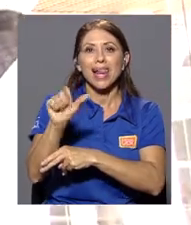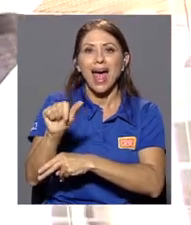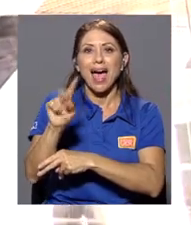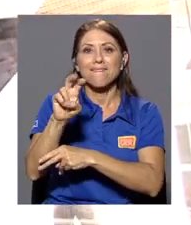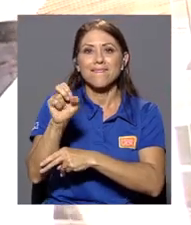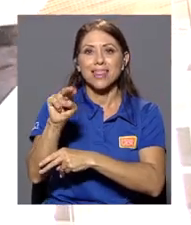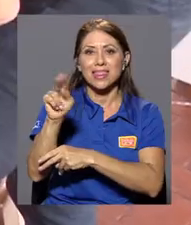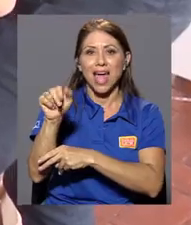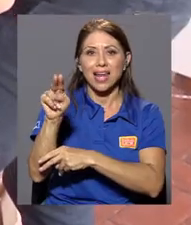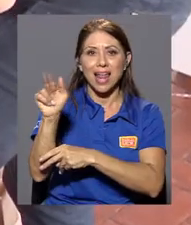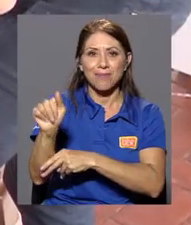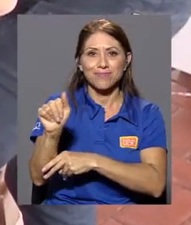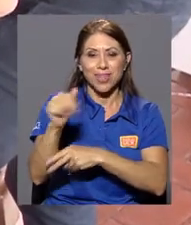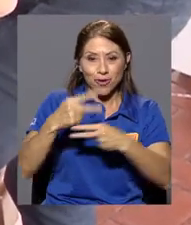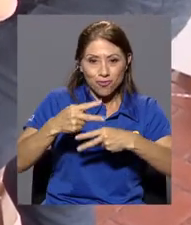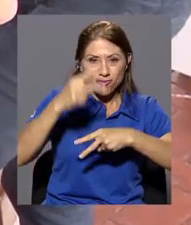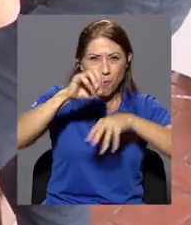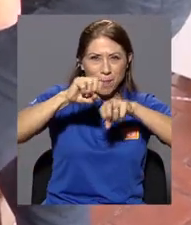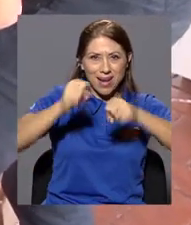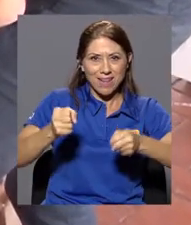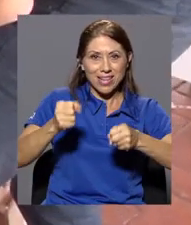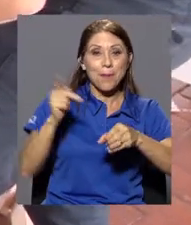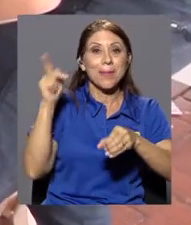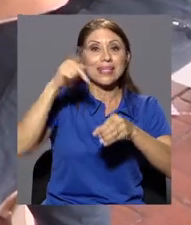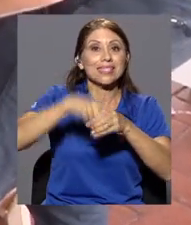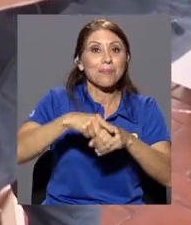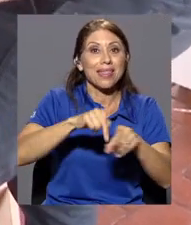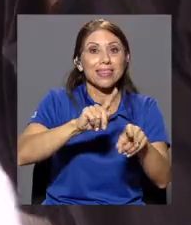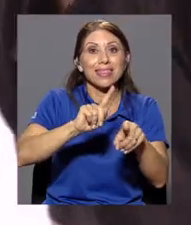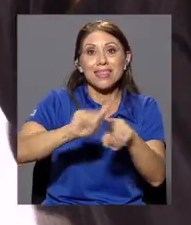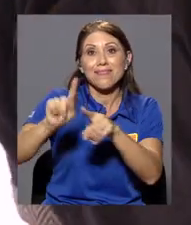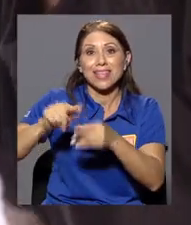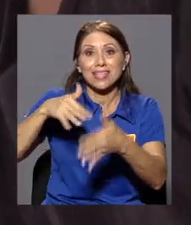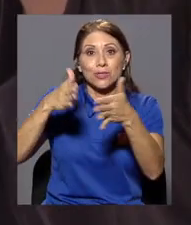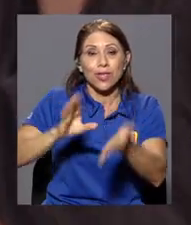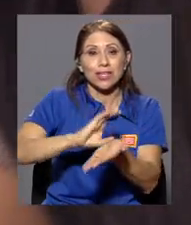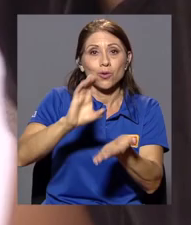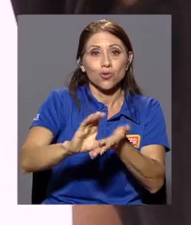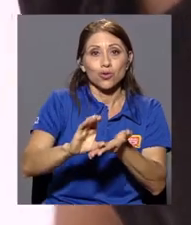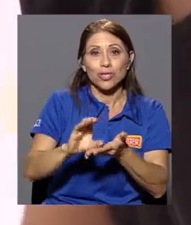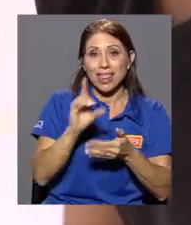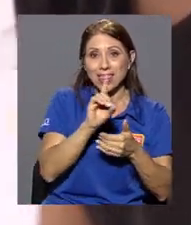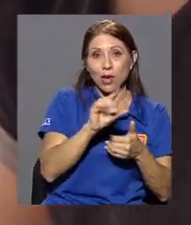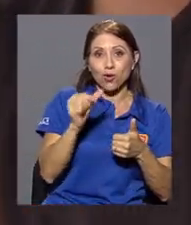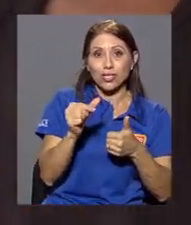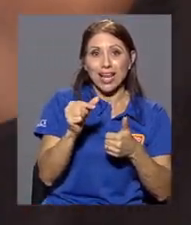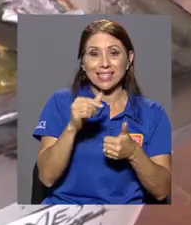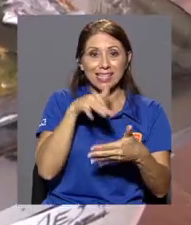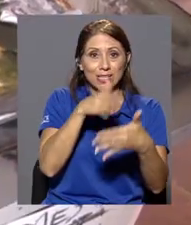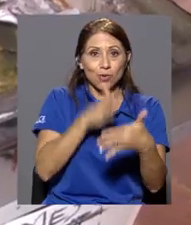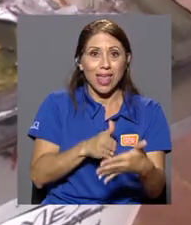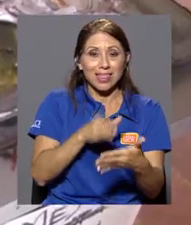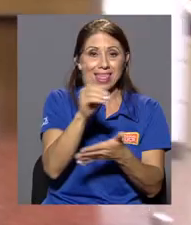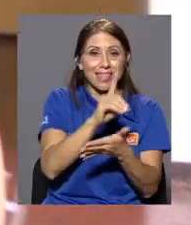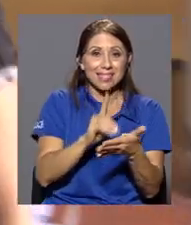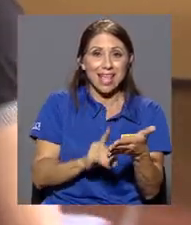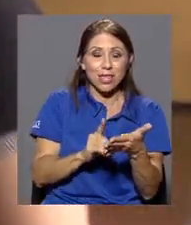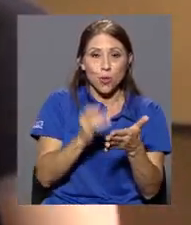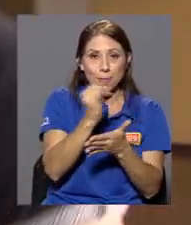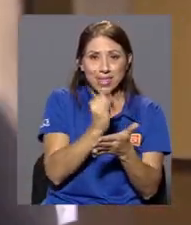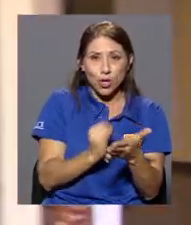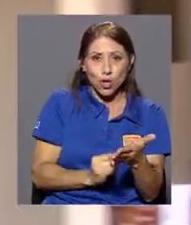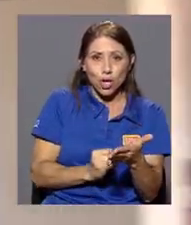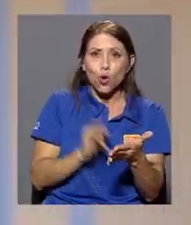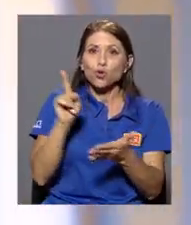estudiantes de diferentes cursos diego gonzález es estudiante de diseño pictórico su propuesta involucra elementos tradicionales